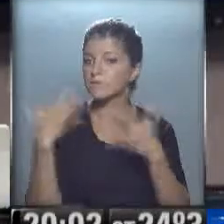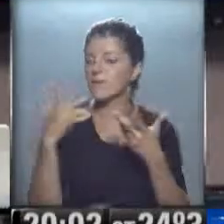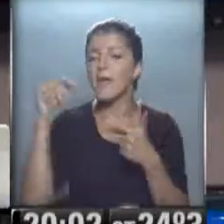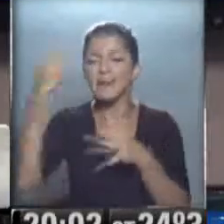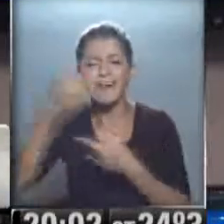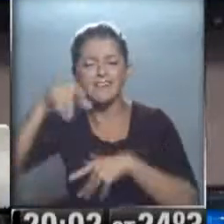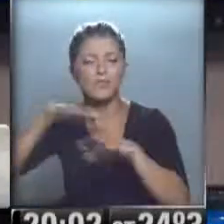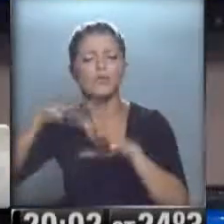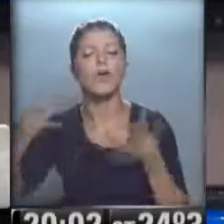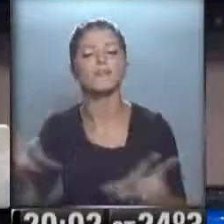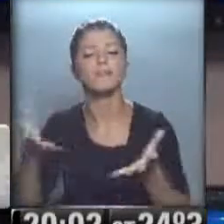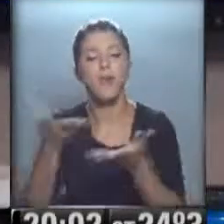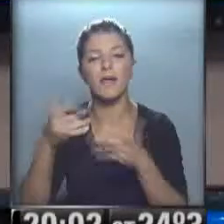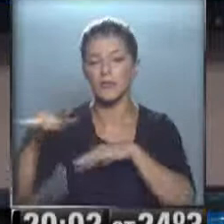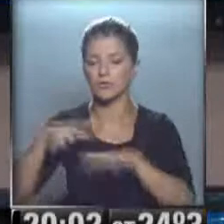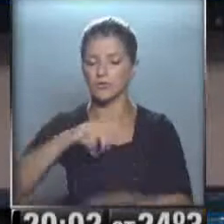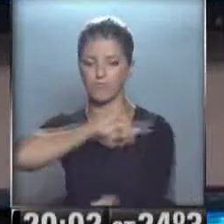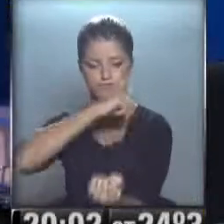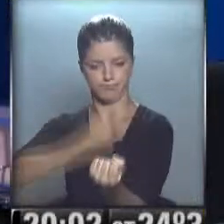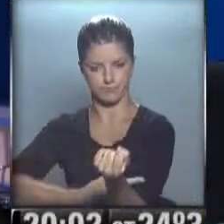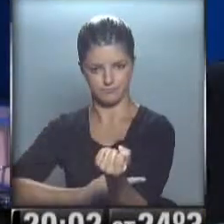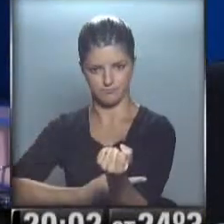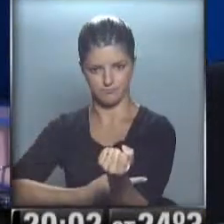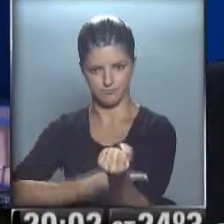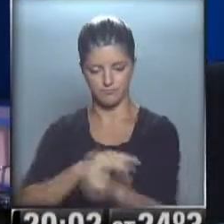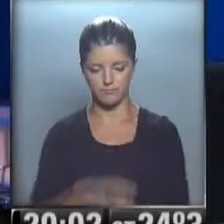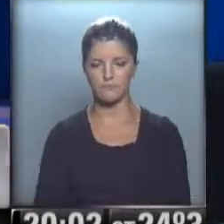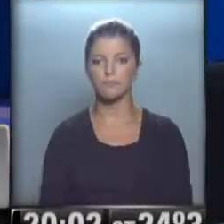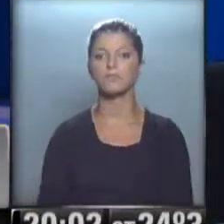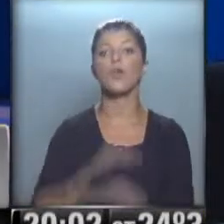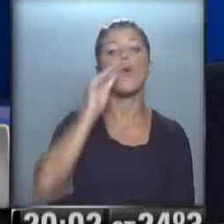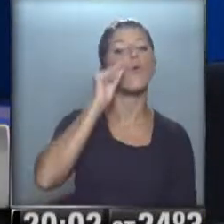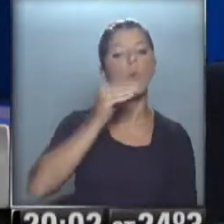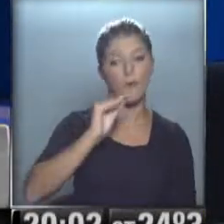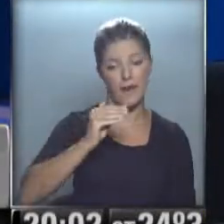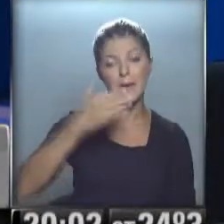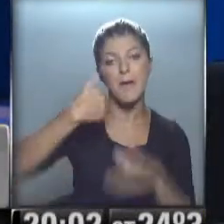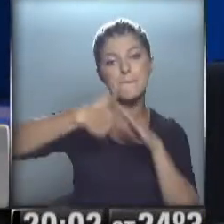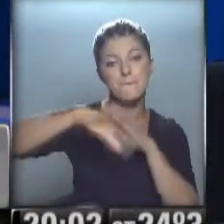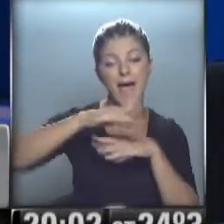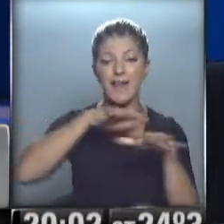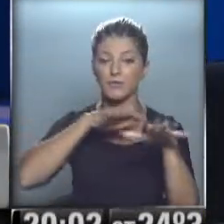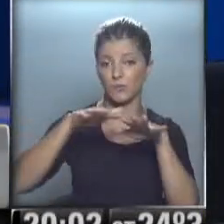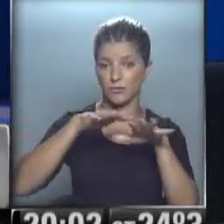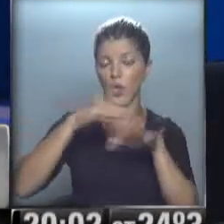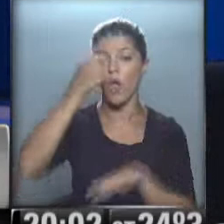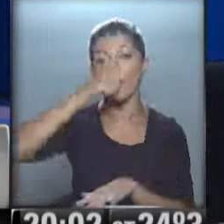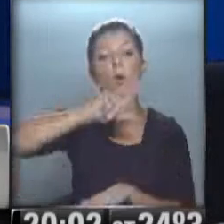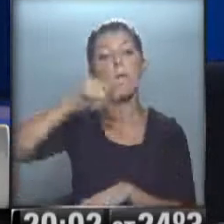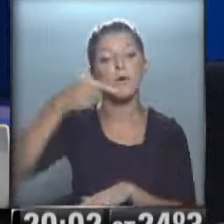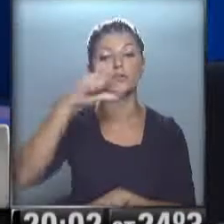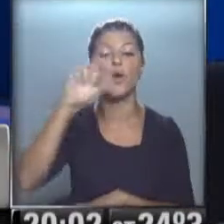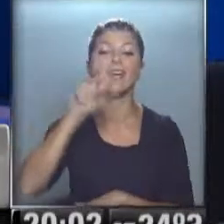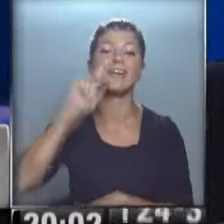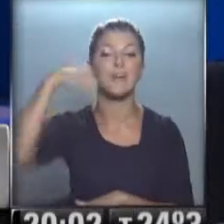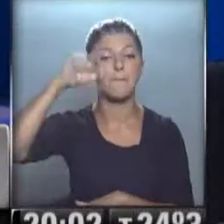estimulan y facilitan las posiciones más autoritarias. Ucrania se acerca a la desintegración. El domingo en Crimea, en la